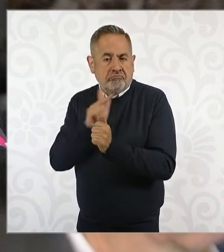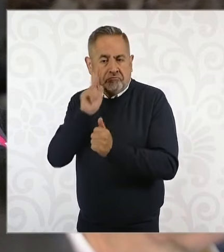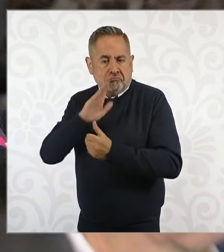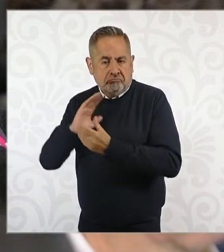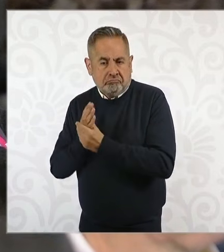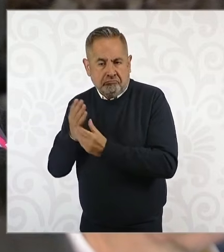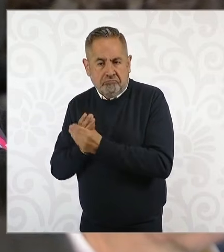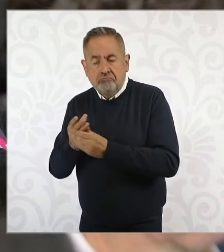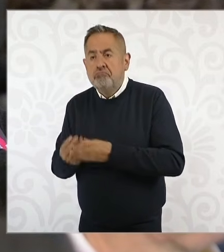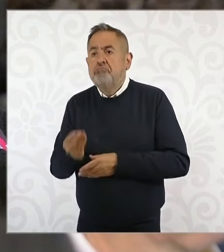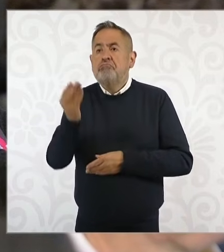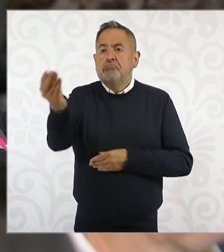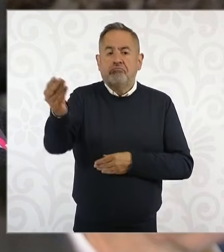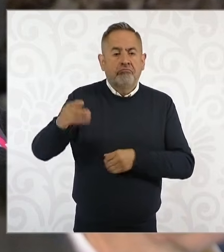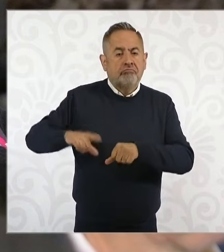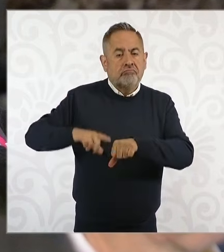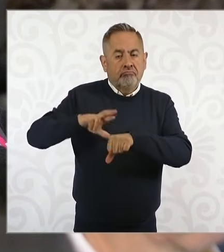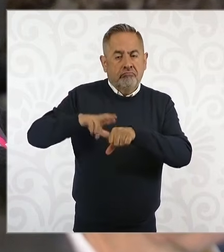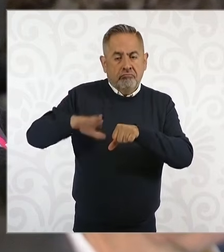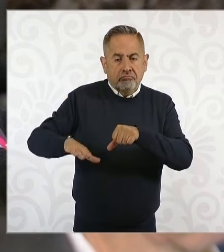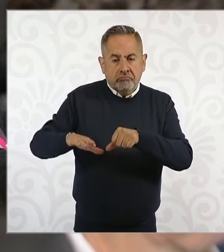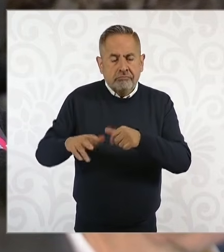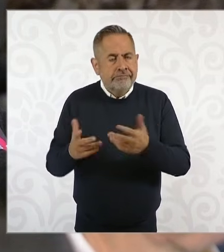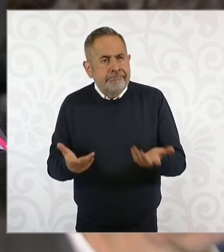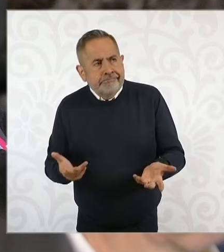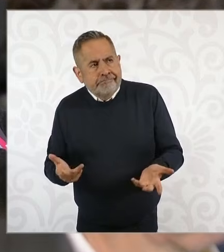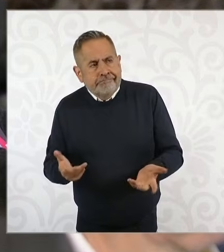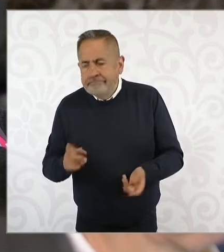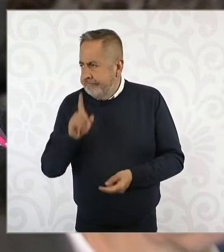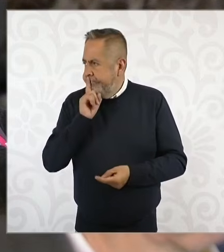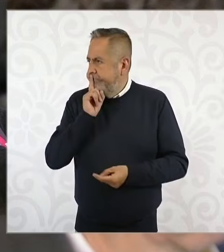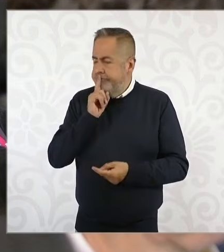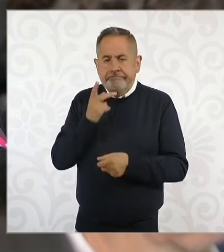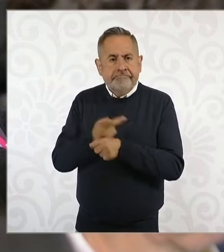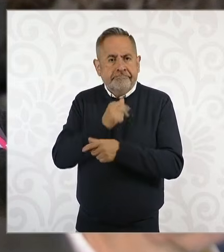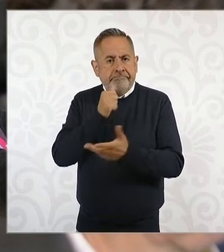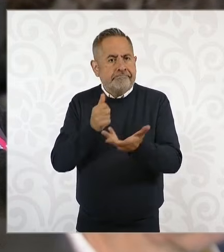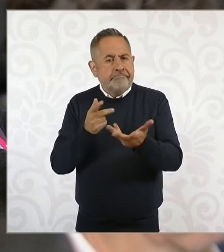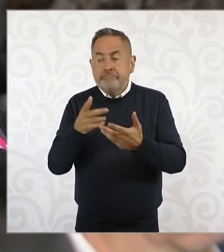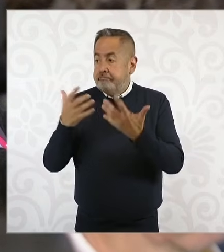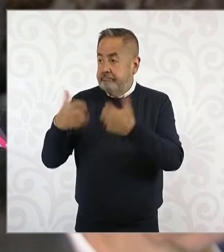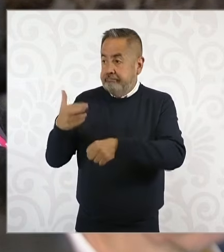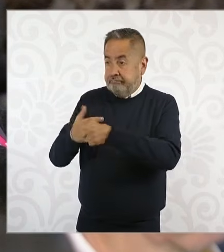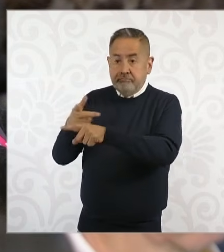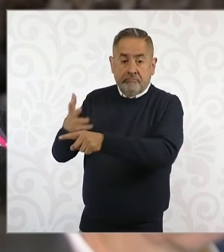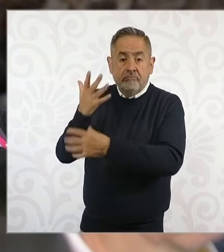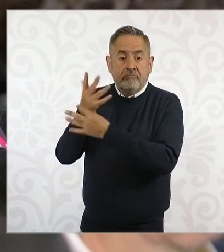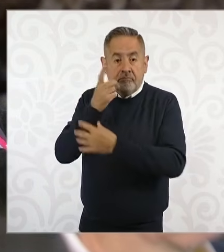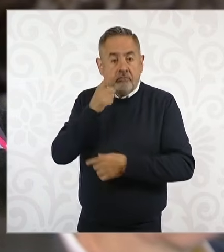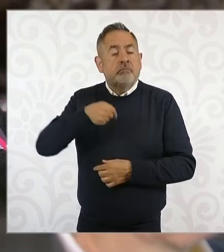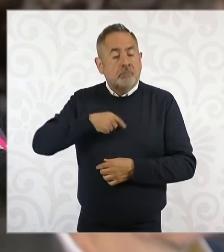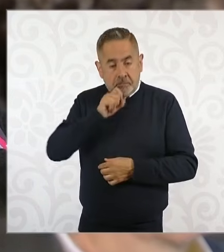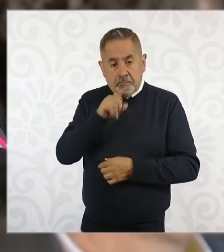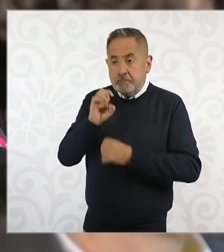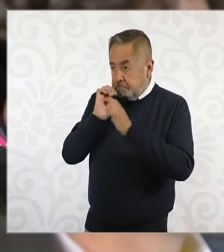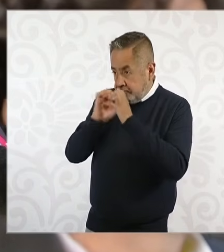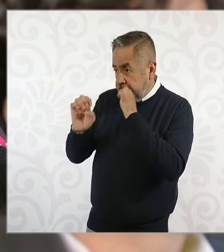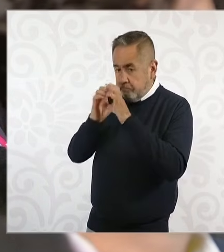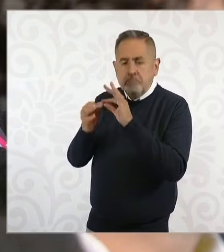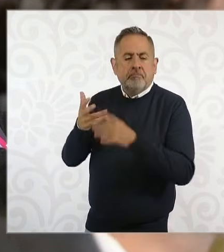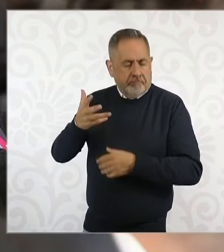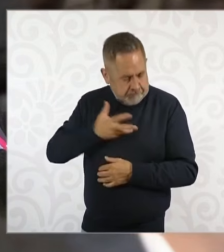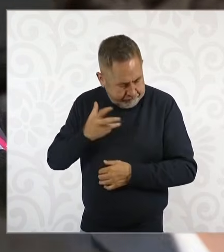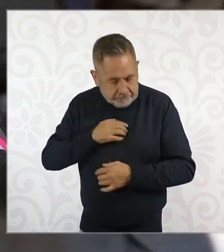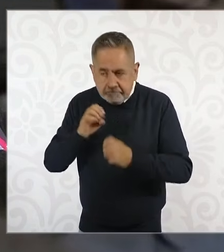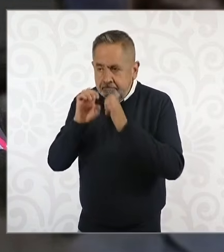sus denuncias a la gobernadora. Presidenta, preocupa muchísimo que ante lo que mencionan los empresarios, a quienes también nosotros entrevistamos, y ahí está en la